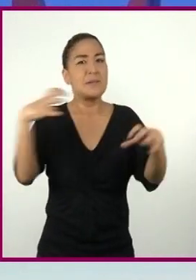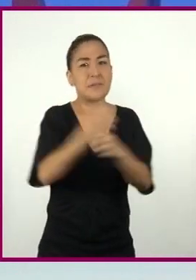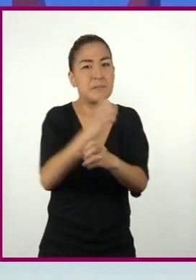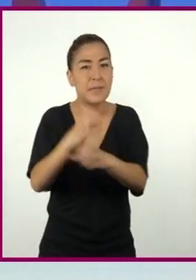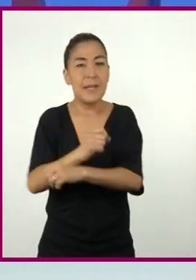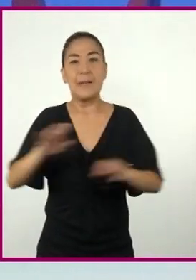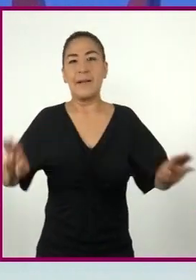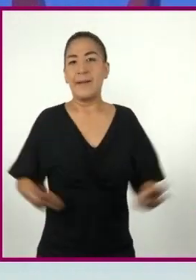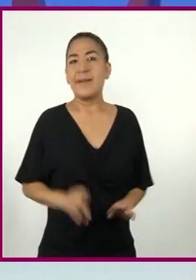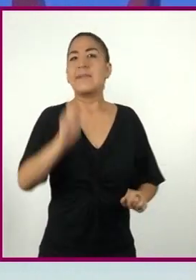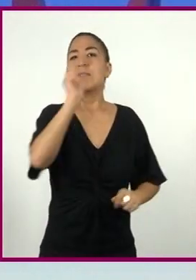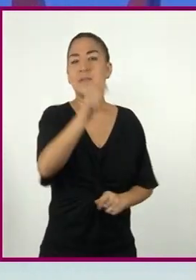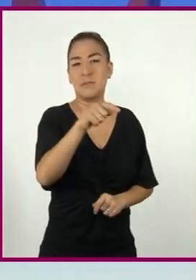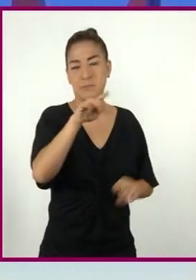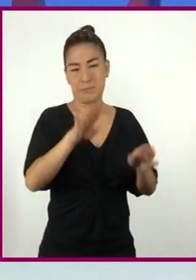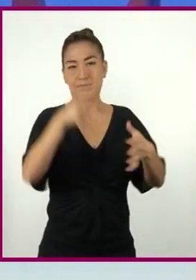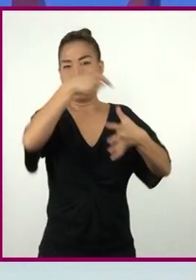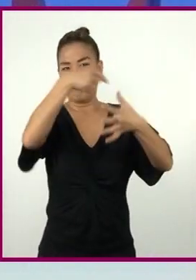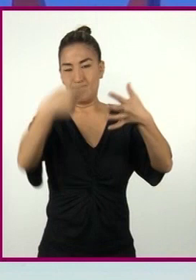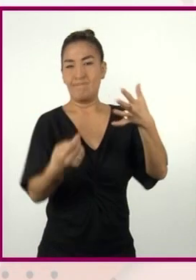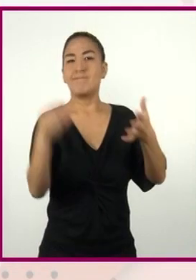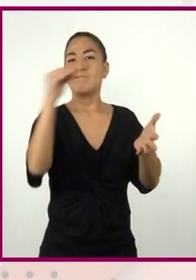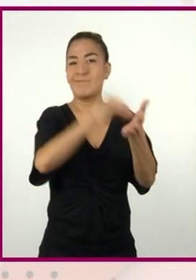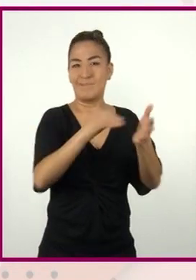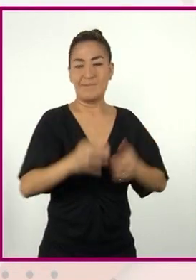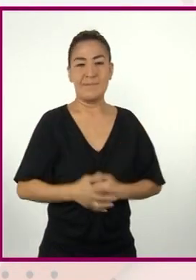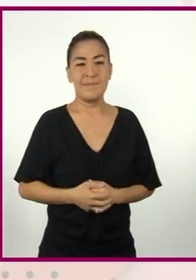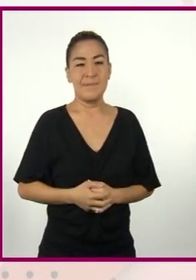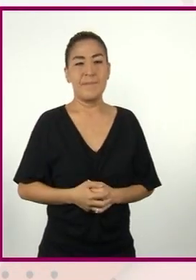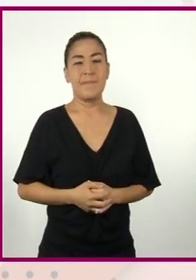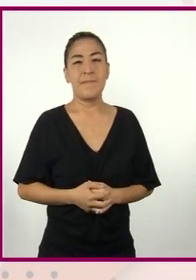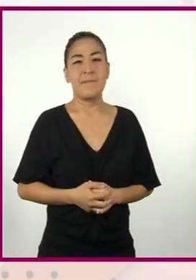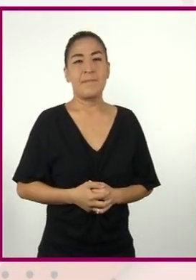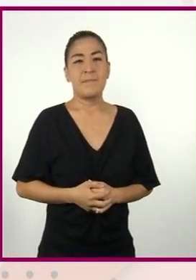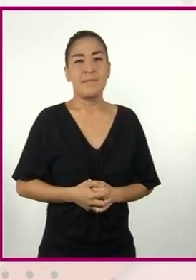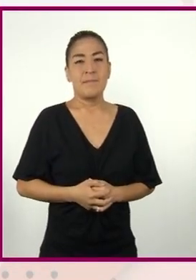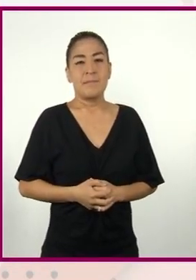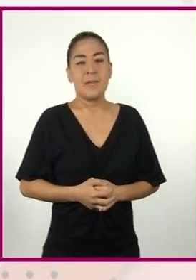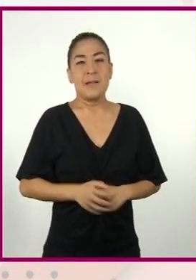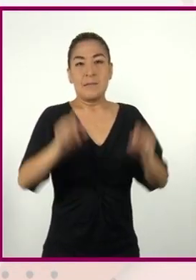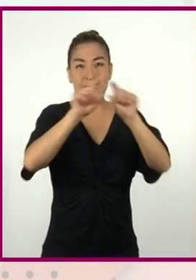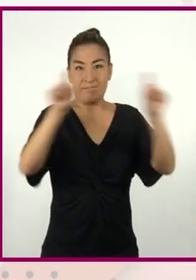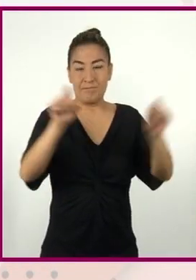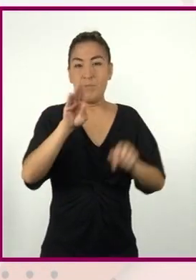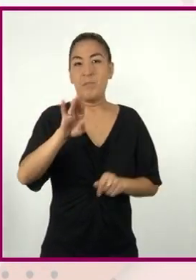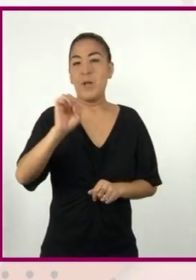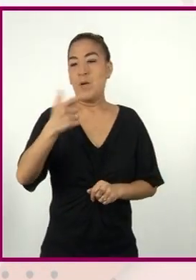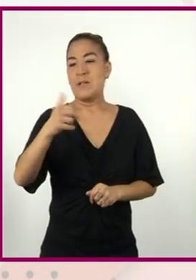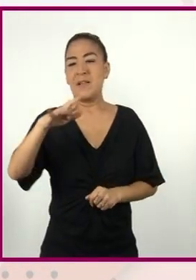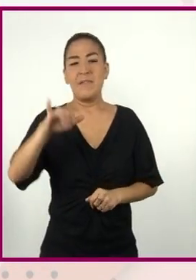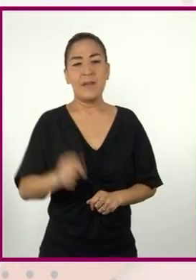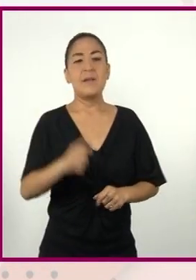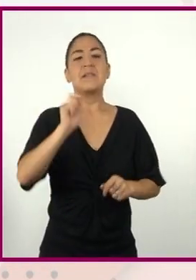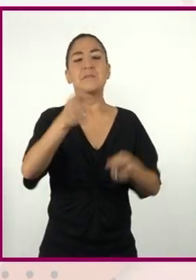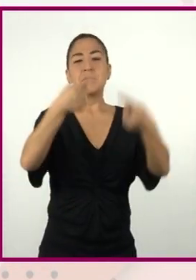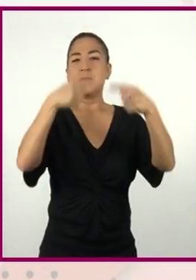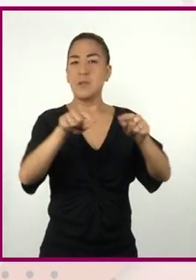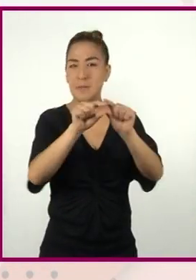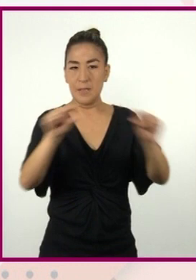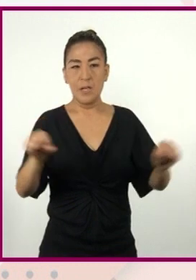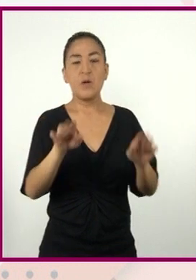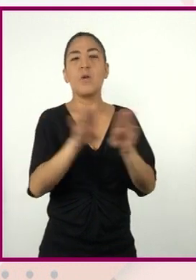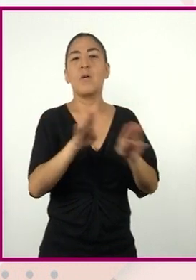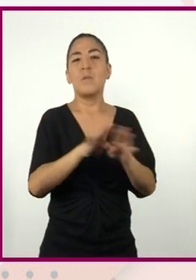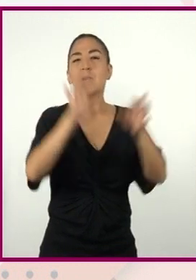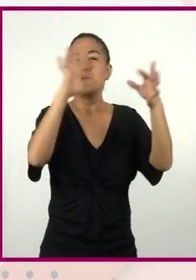quedarían concentradas de la siguiente manera. La biografía es un texto narrativo